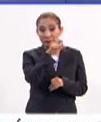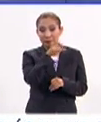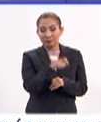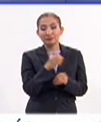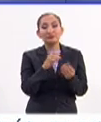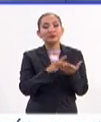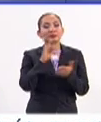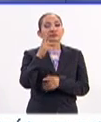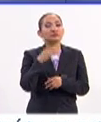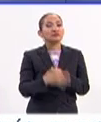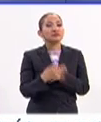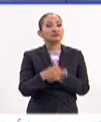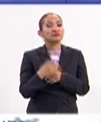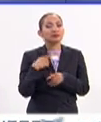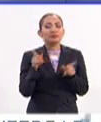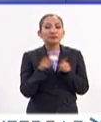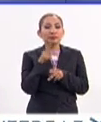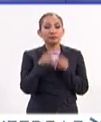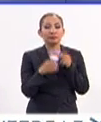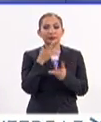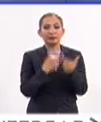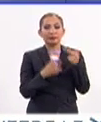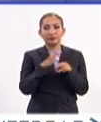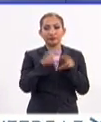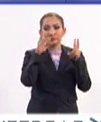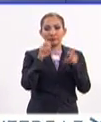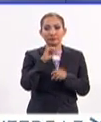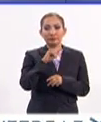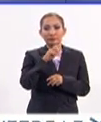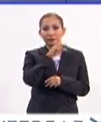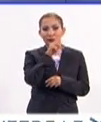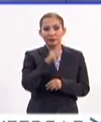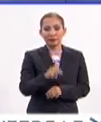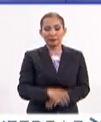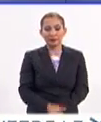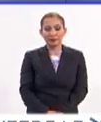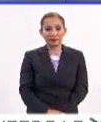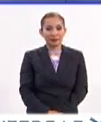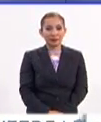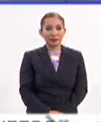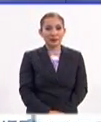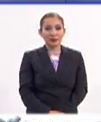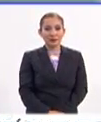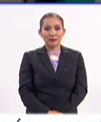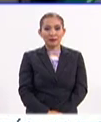Muchísimas gracias. Mientras tanto, vamos a hacer una pausa y regresamos con más temas aquí en Interfaz.